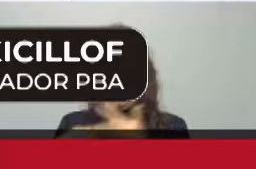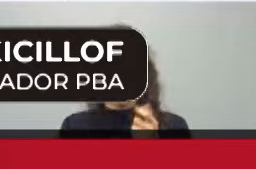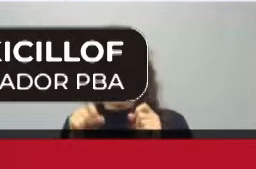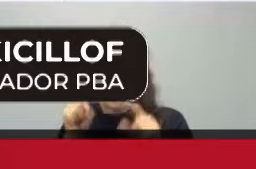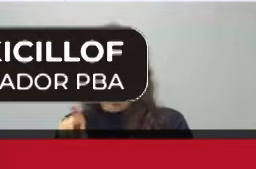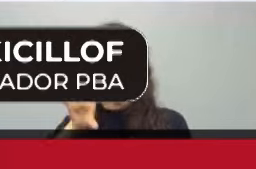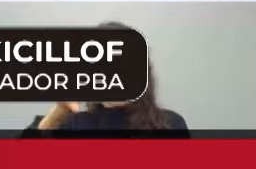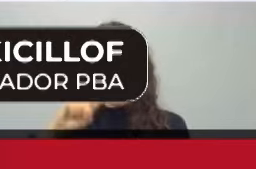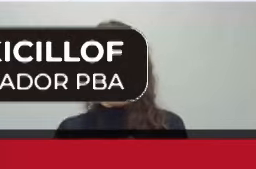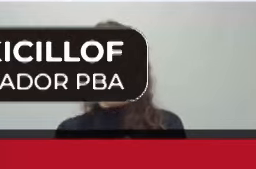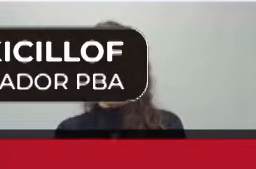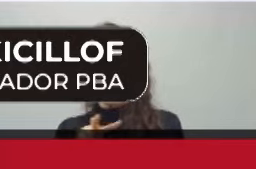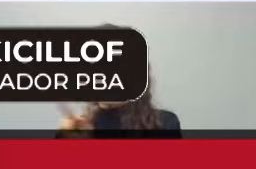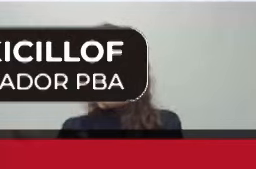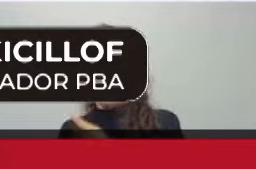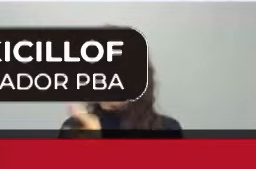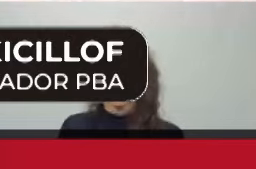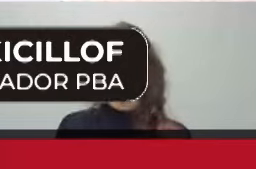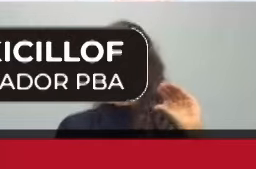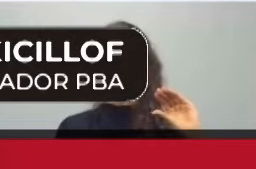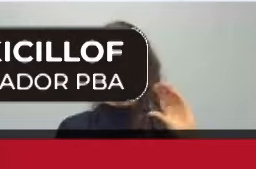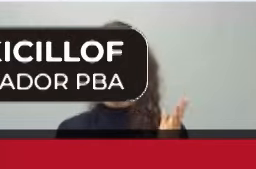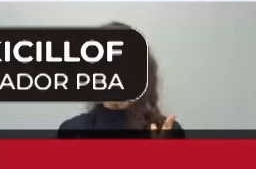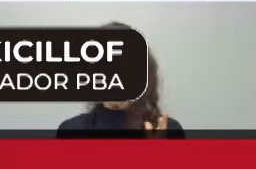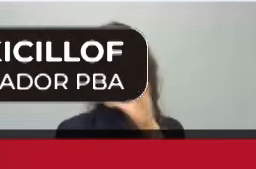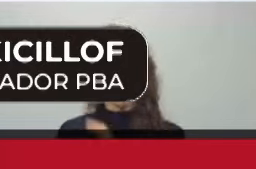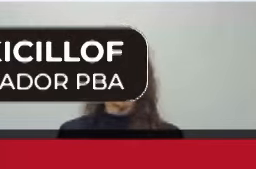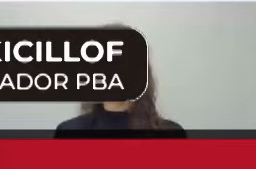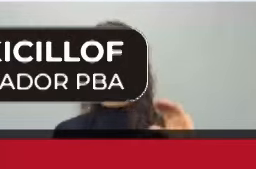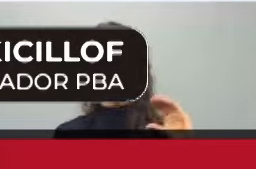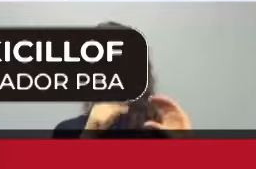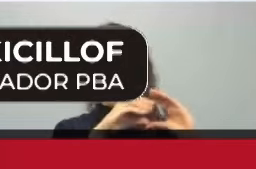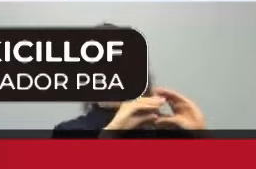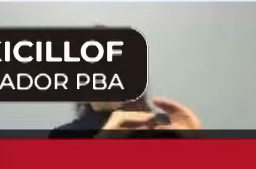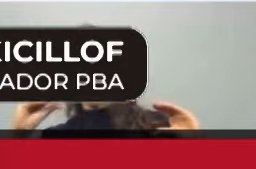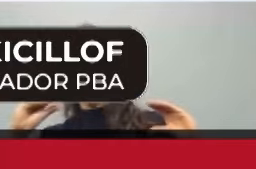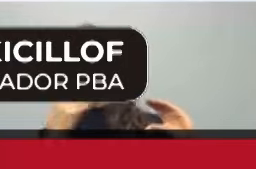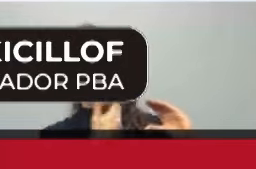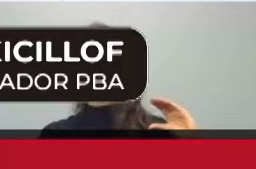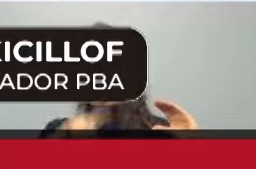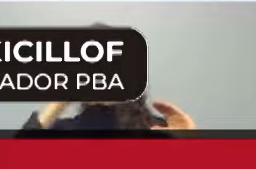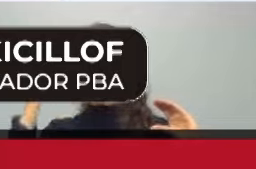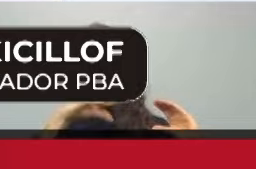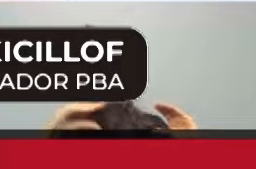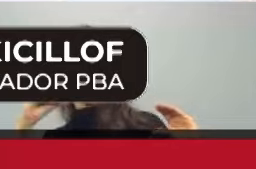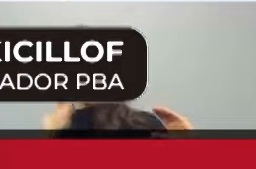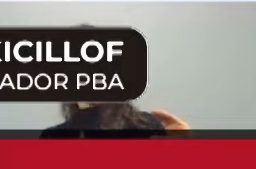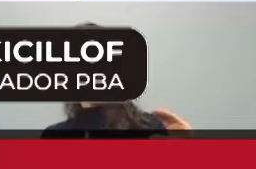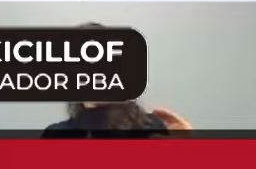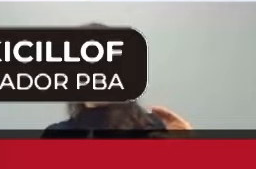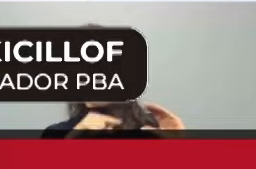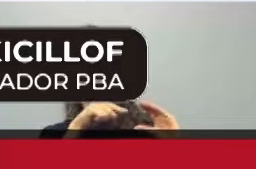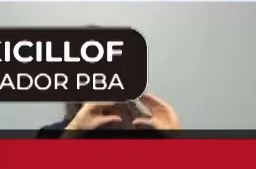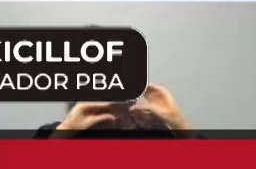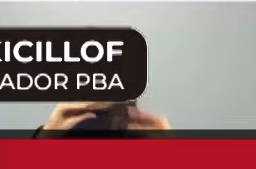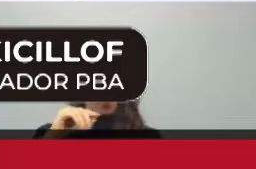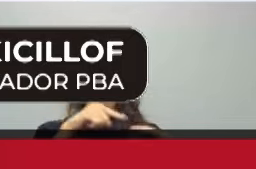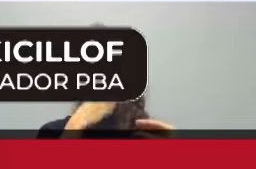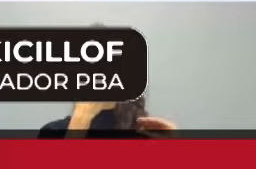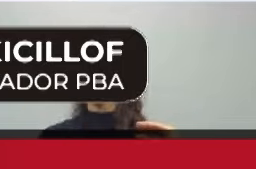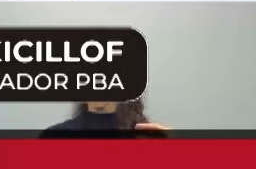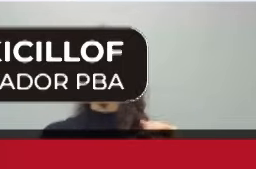provincia de Buenos Aires. Una parte de esos recursos se los queda directamente la Nación, otra parte se distribuye a